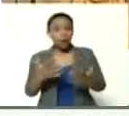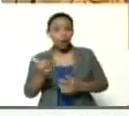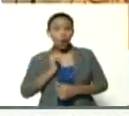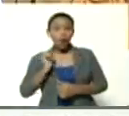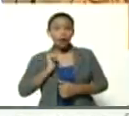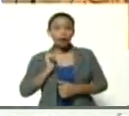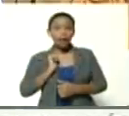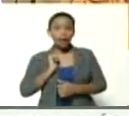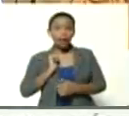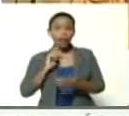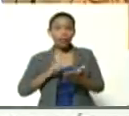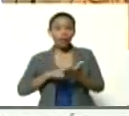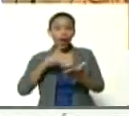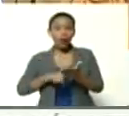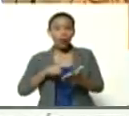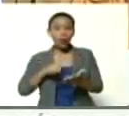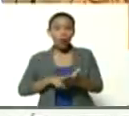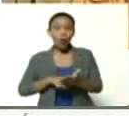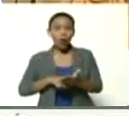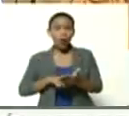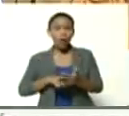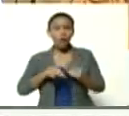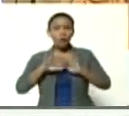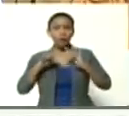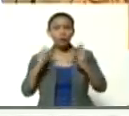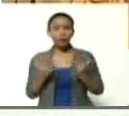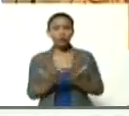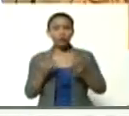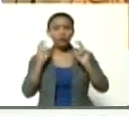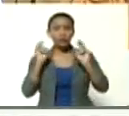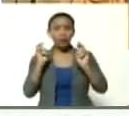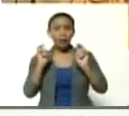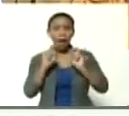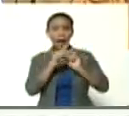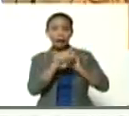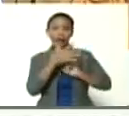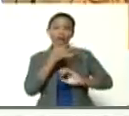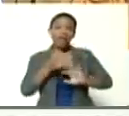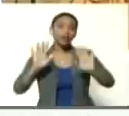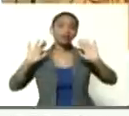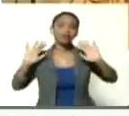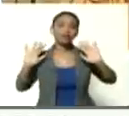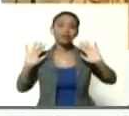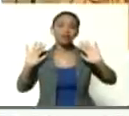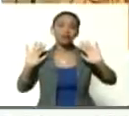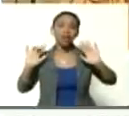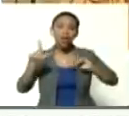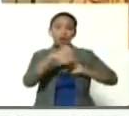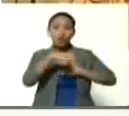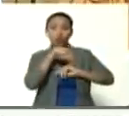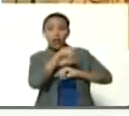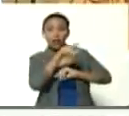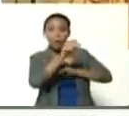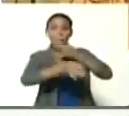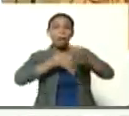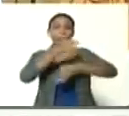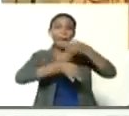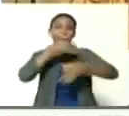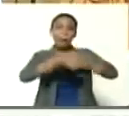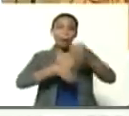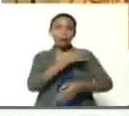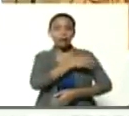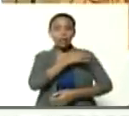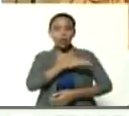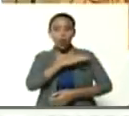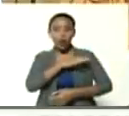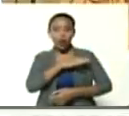cualquier deudor por la pandemia. Así de sencillo. Todo esto hay que explicarlo, señora vicepresidenta,